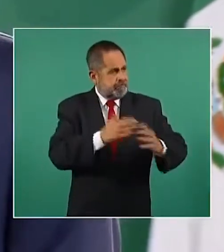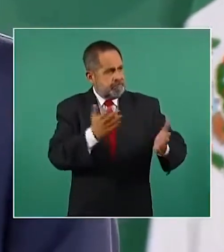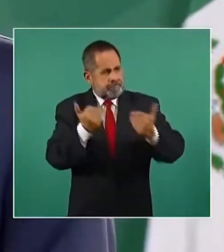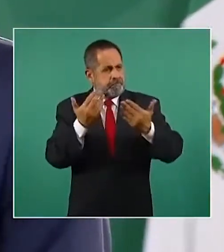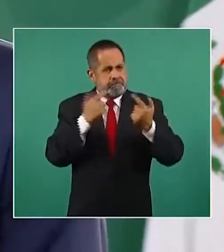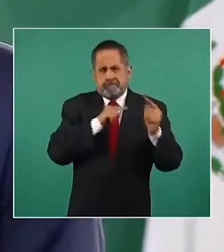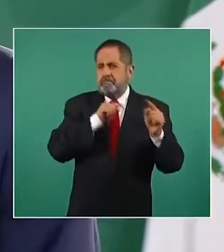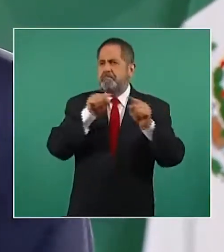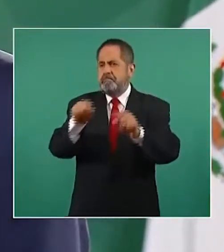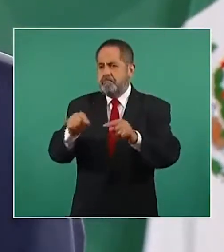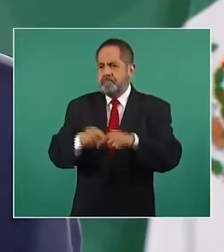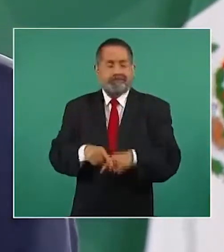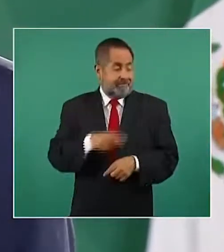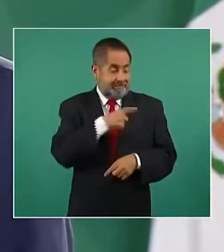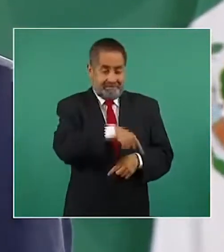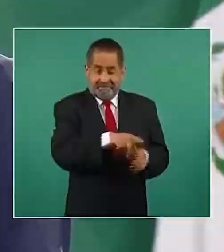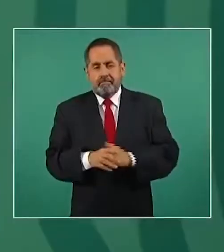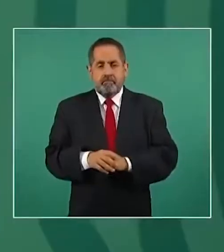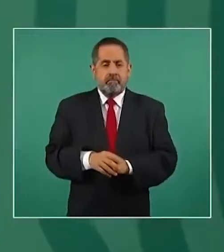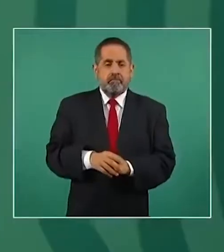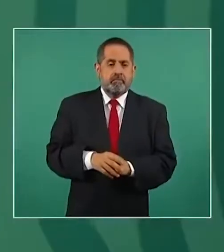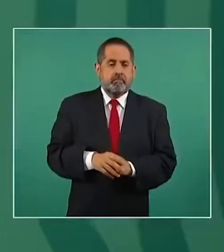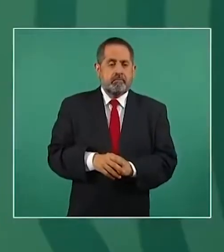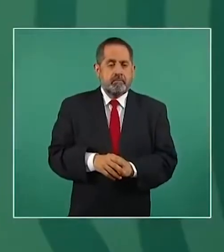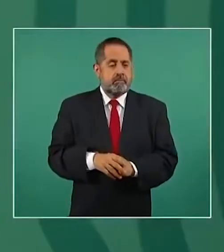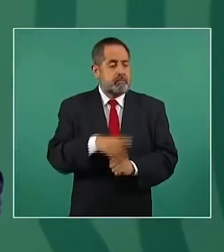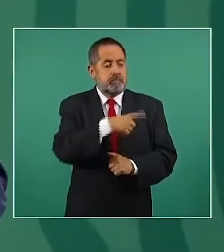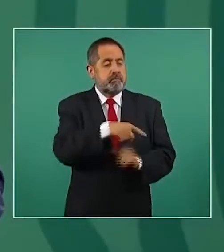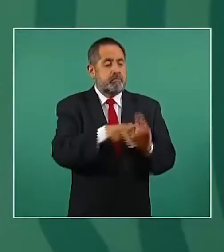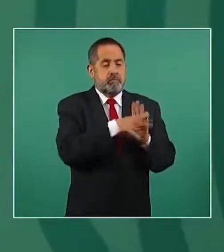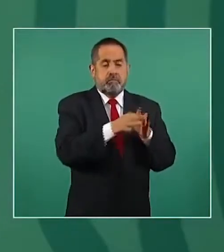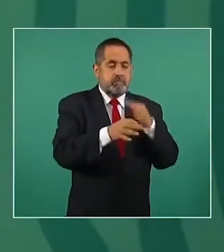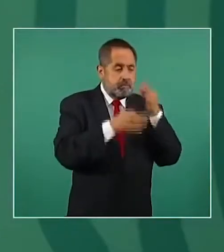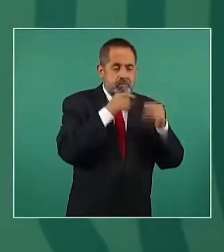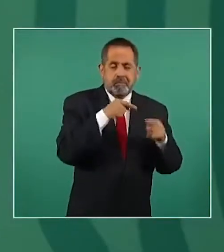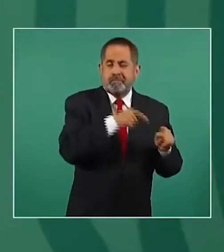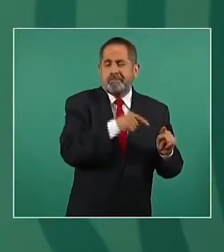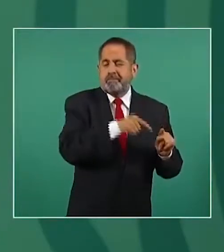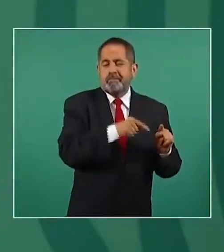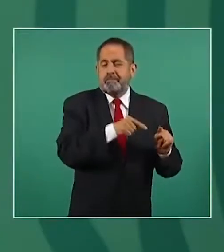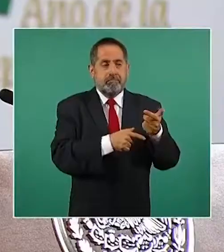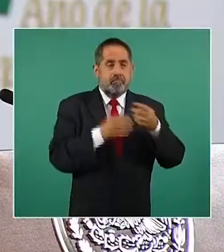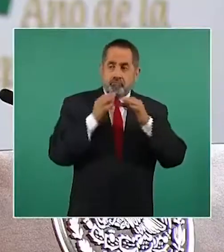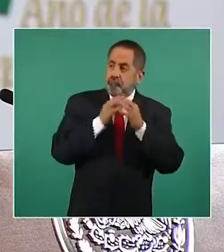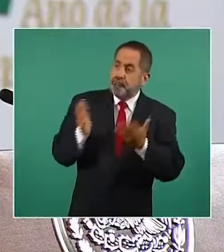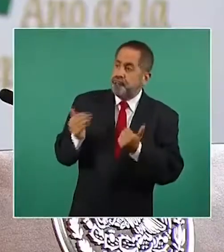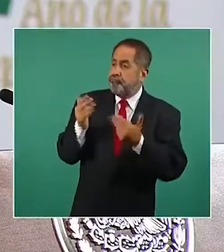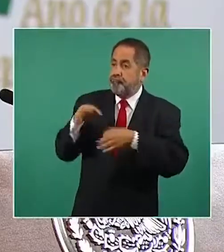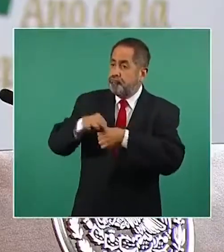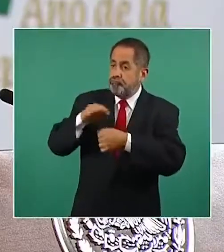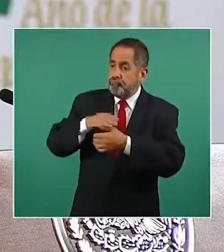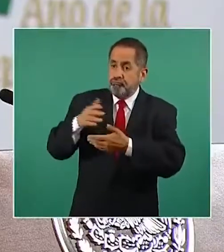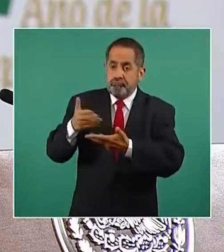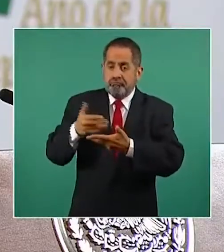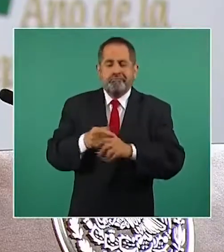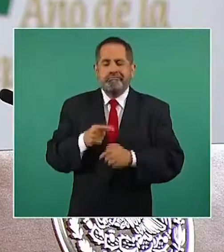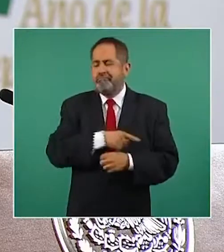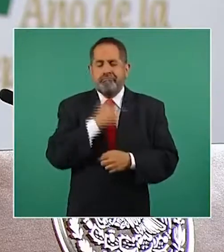Los medios no la van a promover, porque los medios están al servicio de